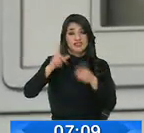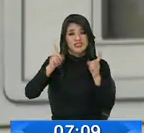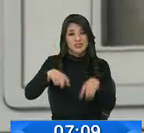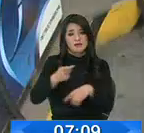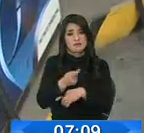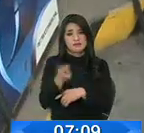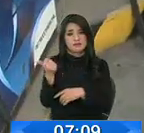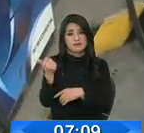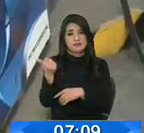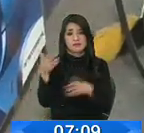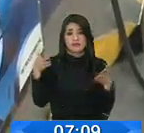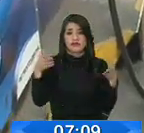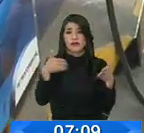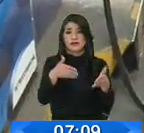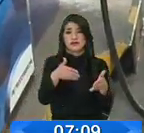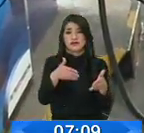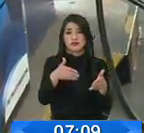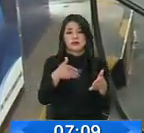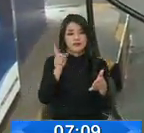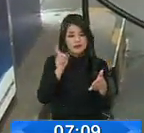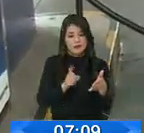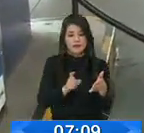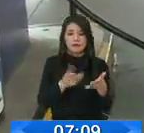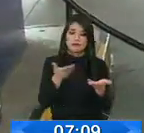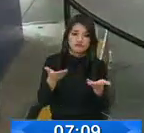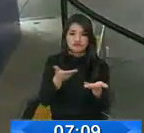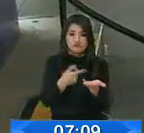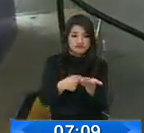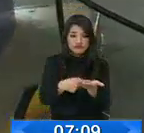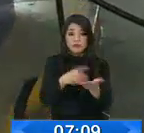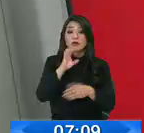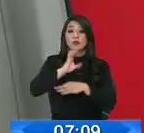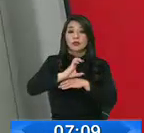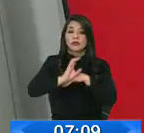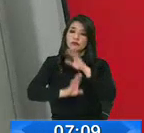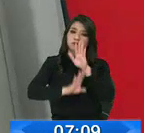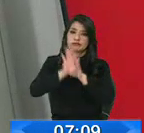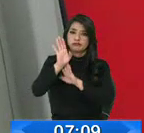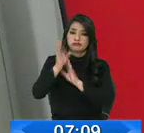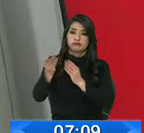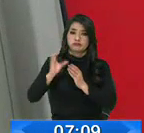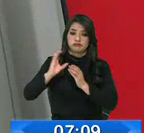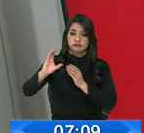eliminarse y focalizarse de manera inteligente, de tal manera que el país pueda obtener